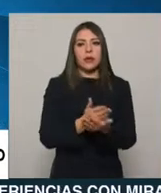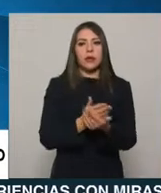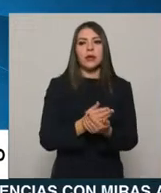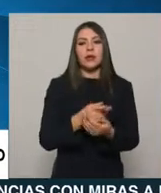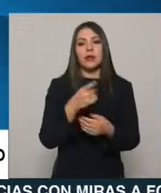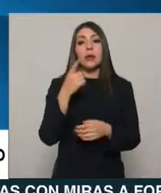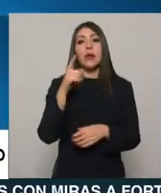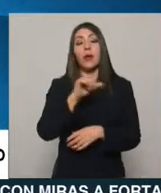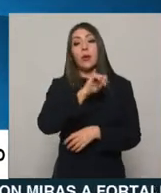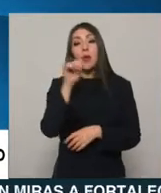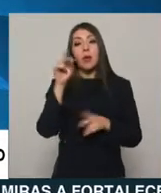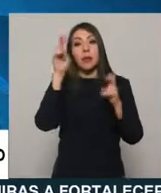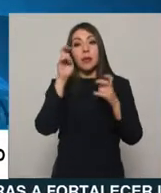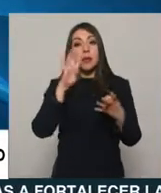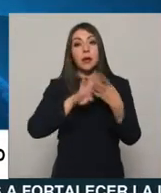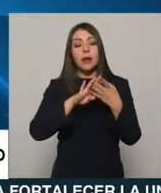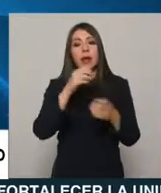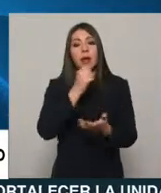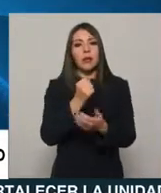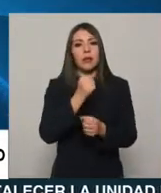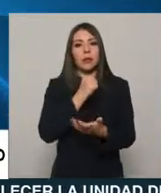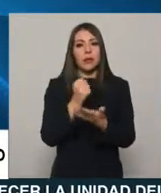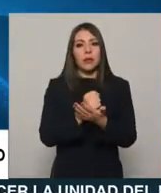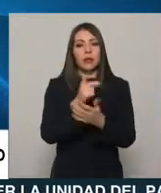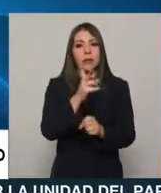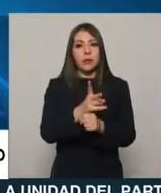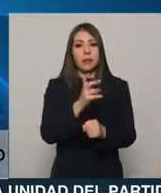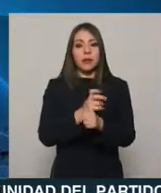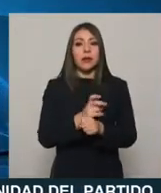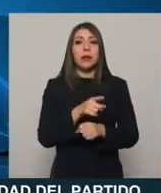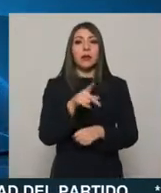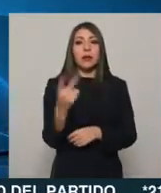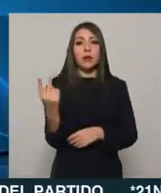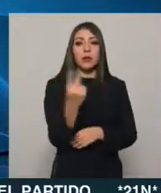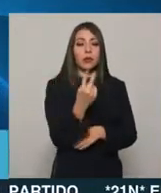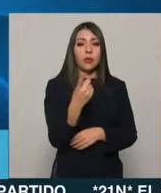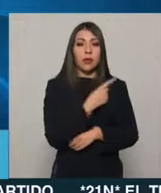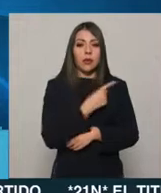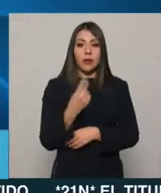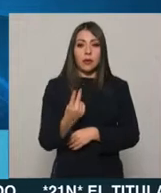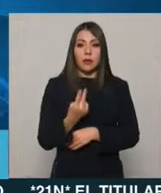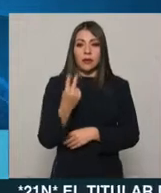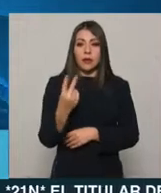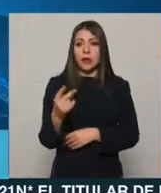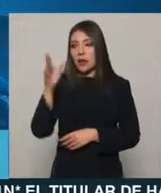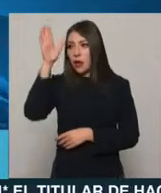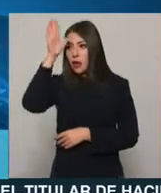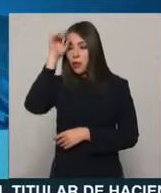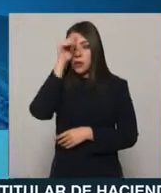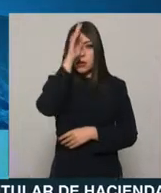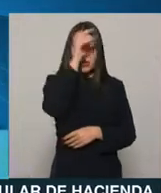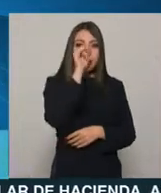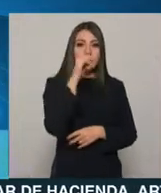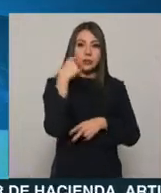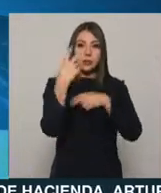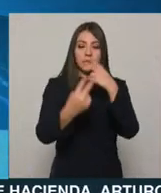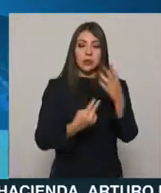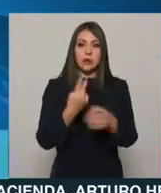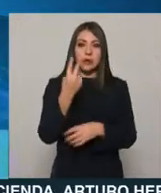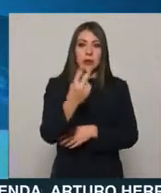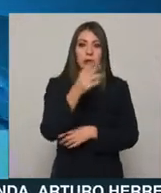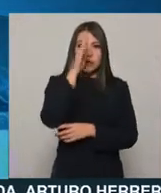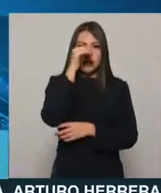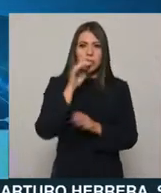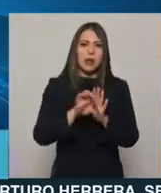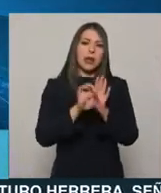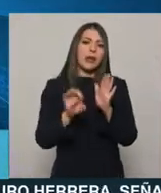Usted dice algo muy importante, acaba de mencionar la palabra voluntariamente, es decir, ambas partes deben de estar de acuerdo para llegar a esta mediación. Por ejemplo,